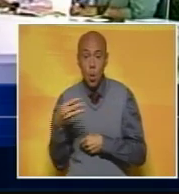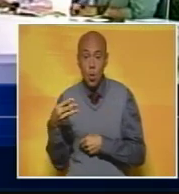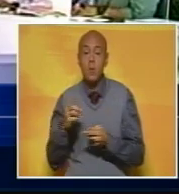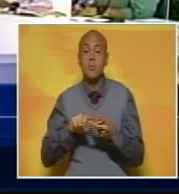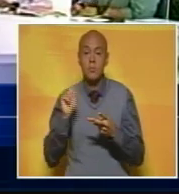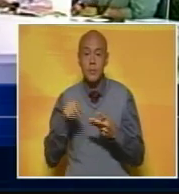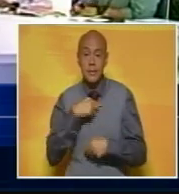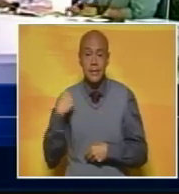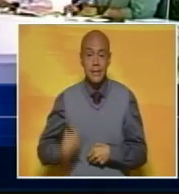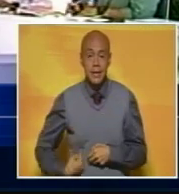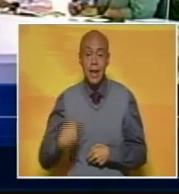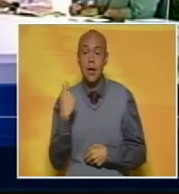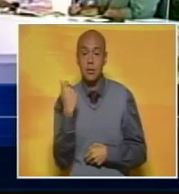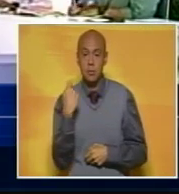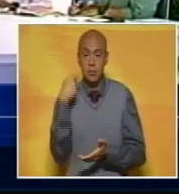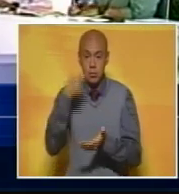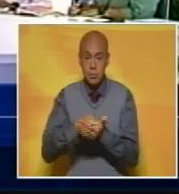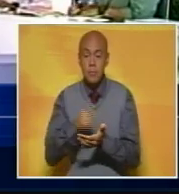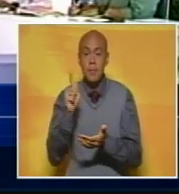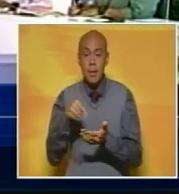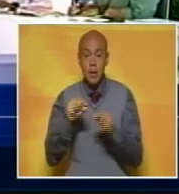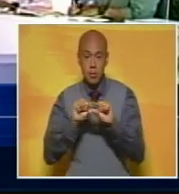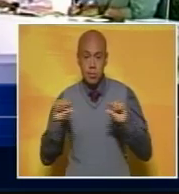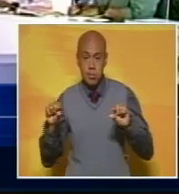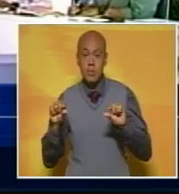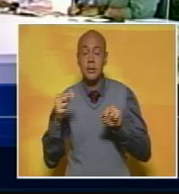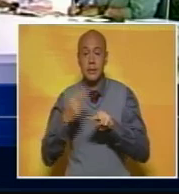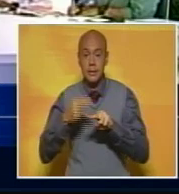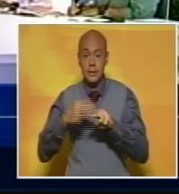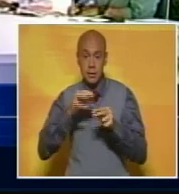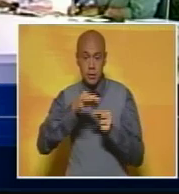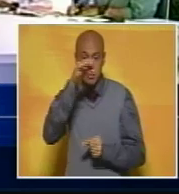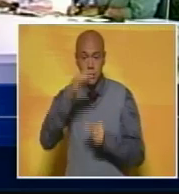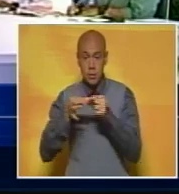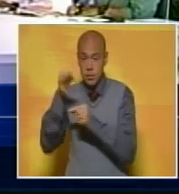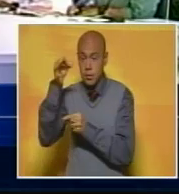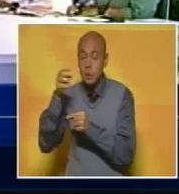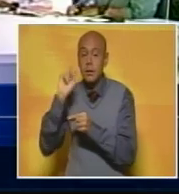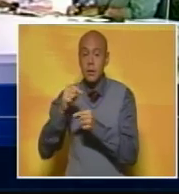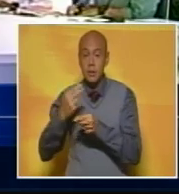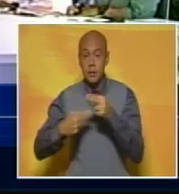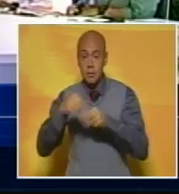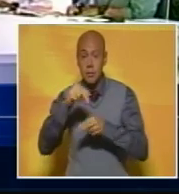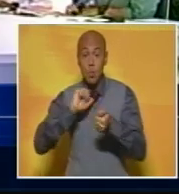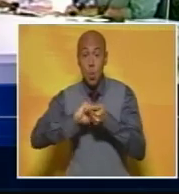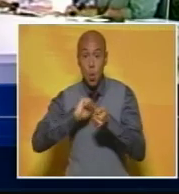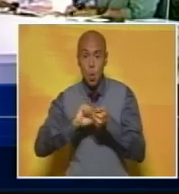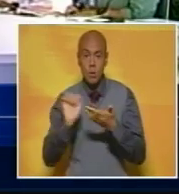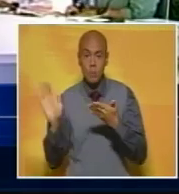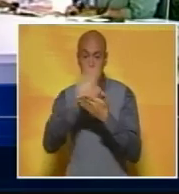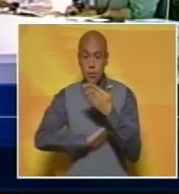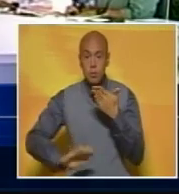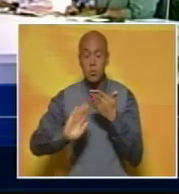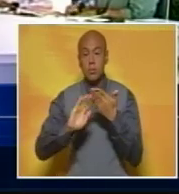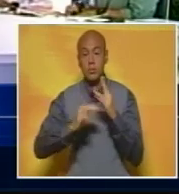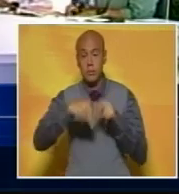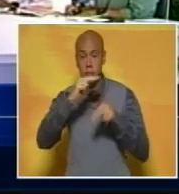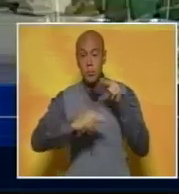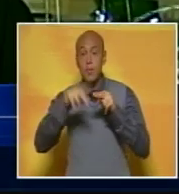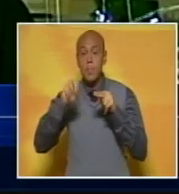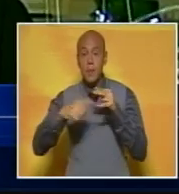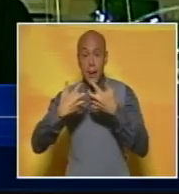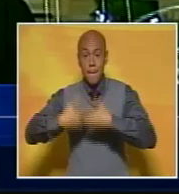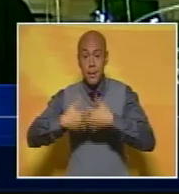yuanes. Implica cabillas, cemento. Implica miles de trabajadores,